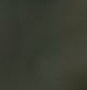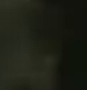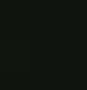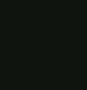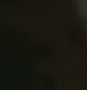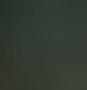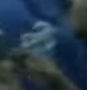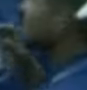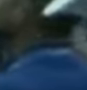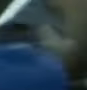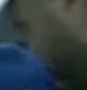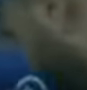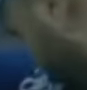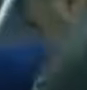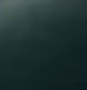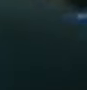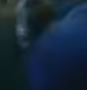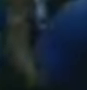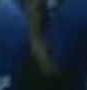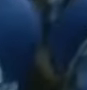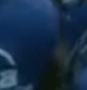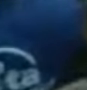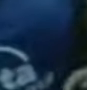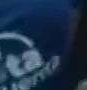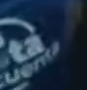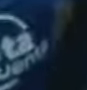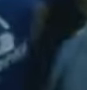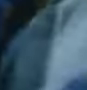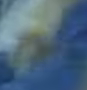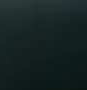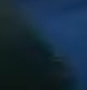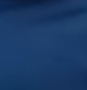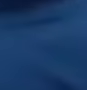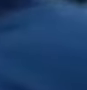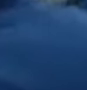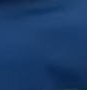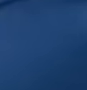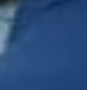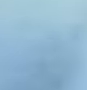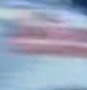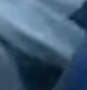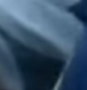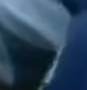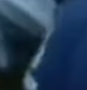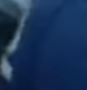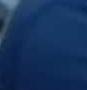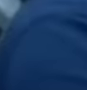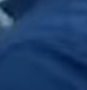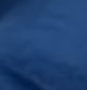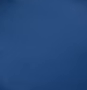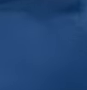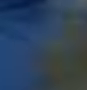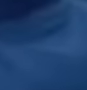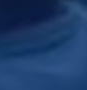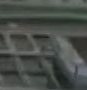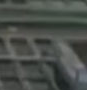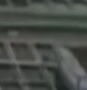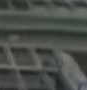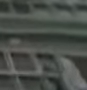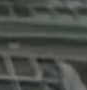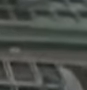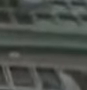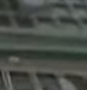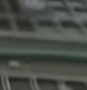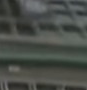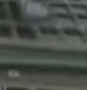formal de este importante lugar en el que nos encontramos hablamos de la entrega completamente rehabilitada y modernizada de la planta